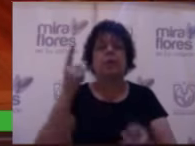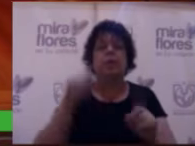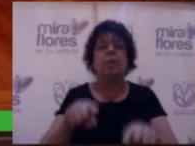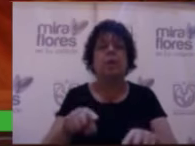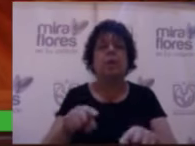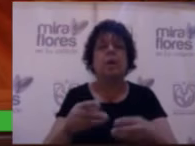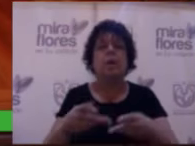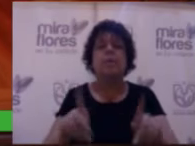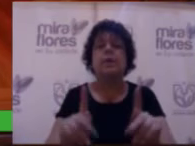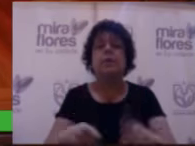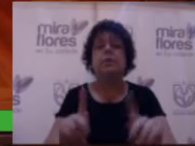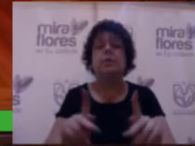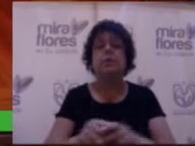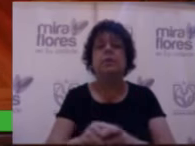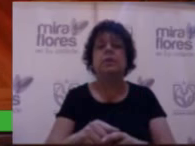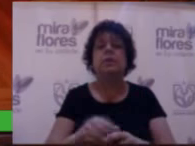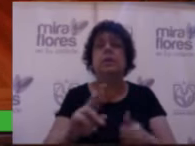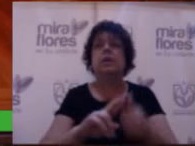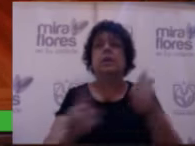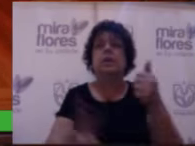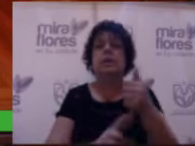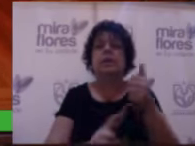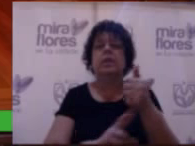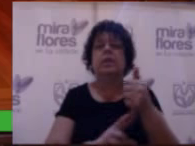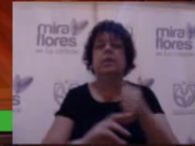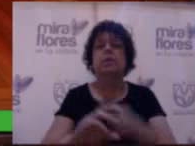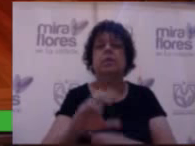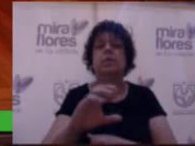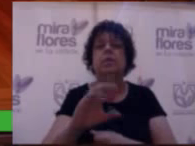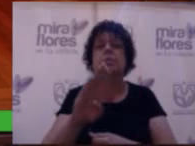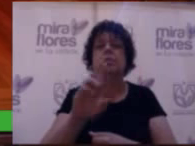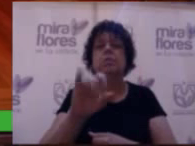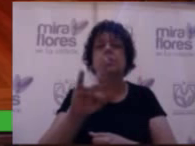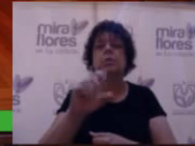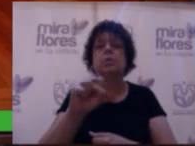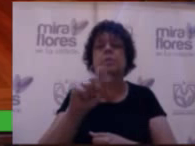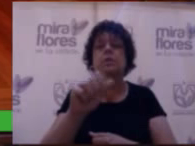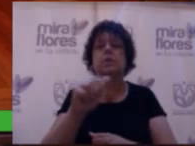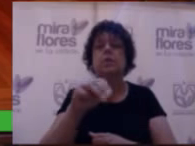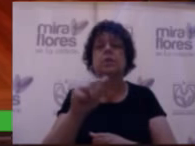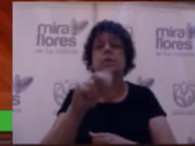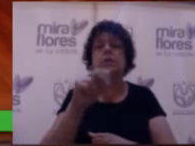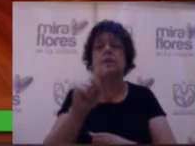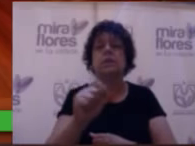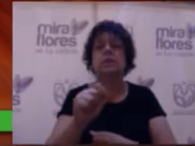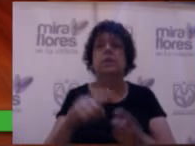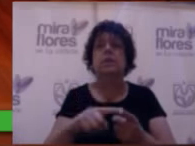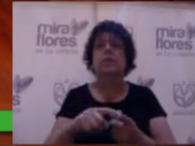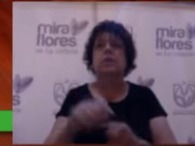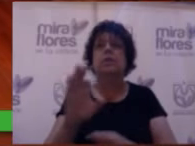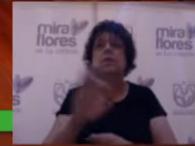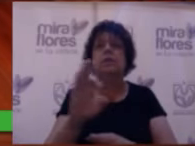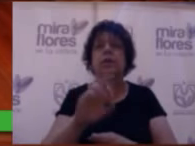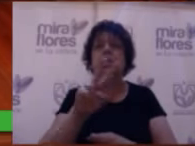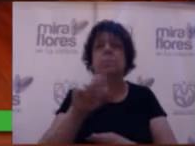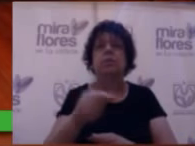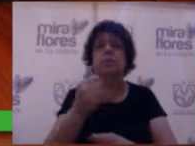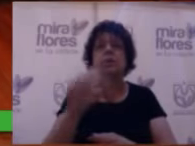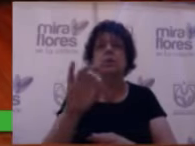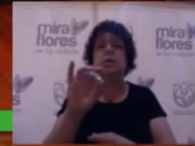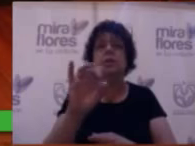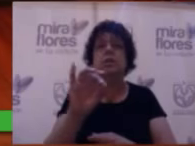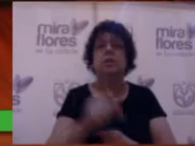licencia solicitada por el regidor Martín Marcial Bustamante Castro del 27 de enero al 4 de febrero de 2018 por